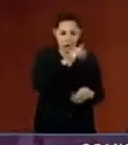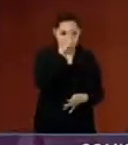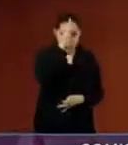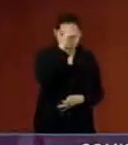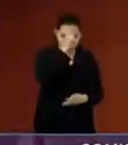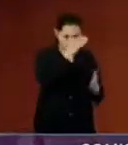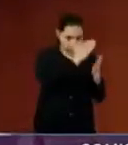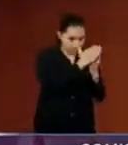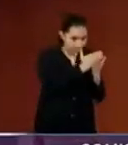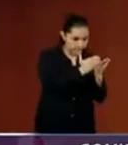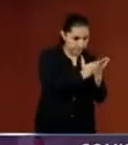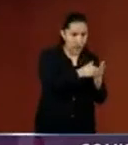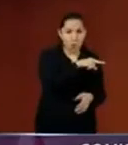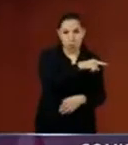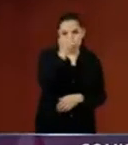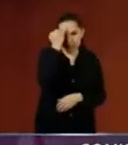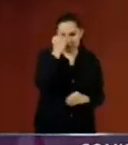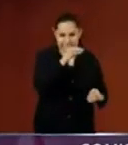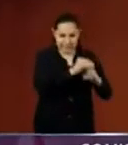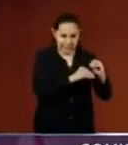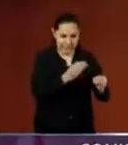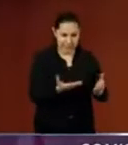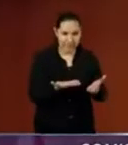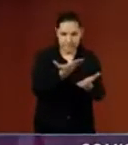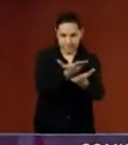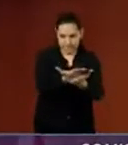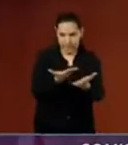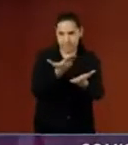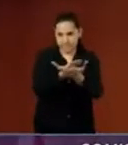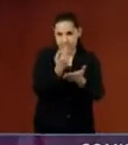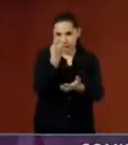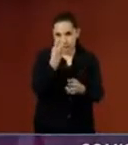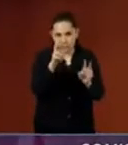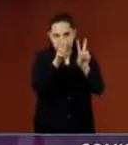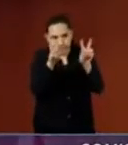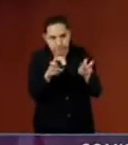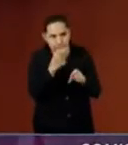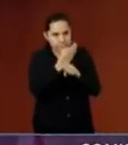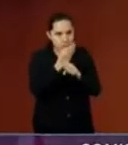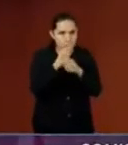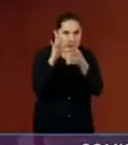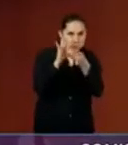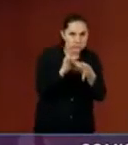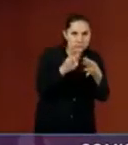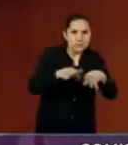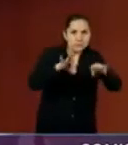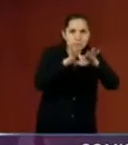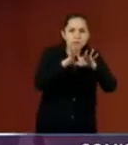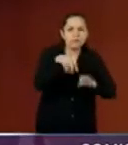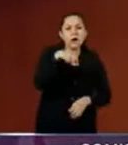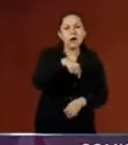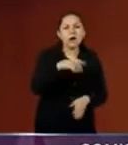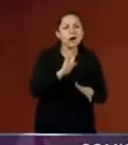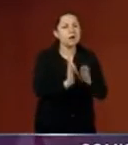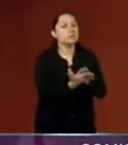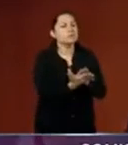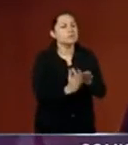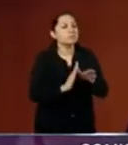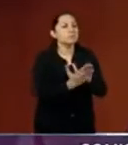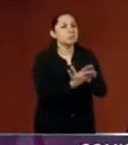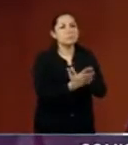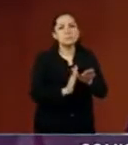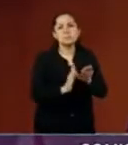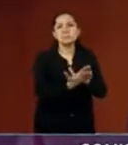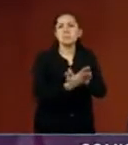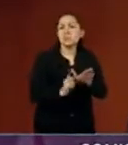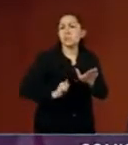presentando en estos días, en este contexto que está viviendo nuestro México. Lamento también